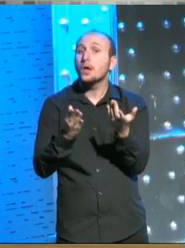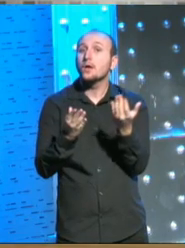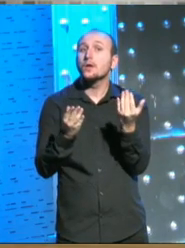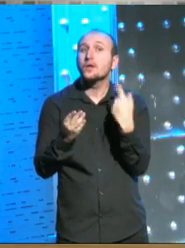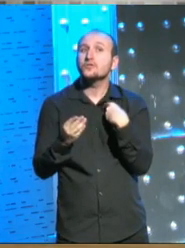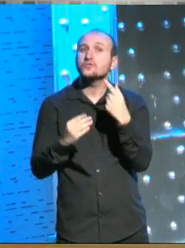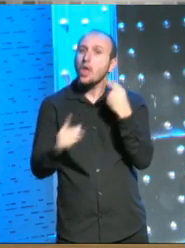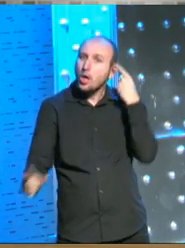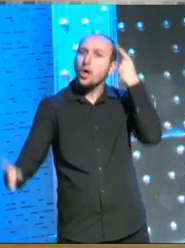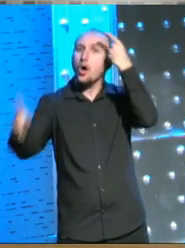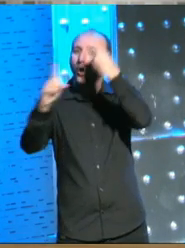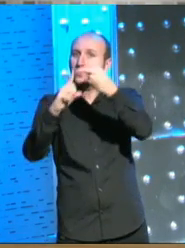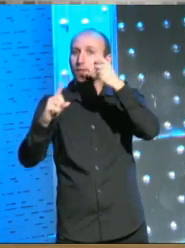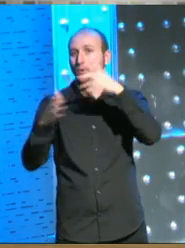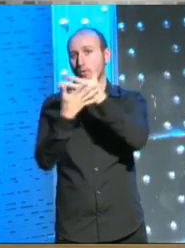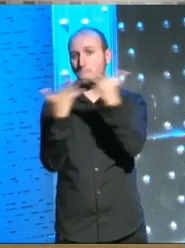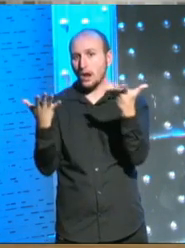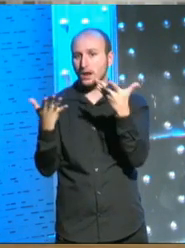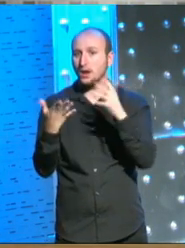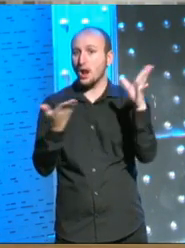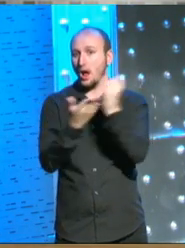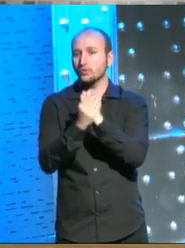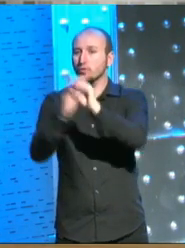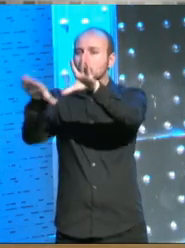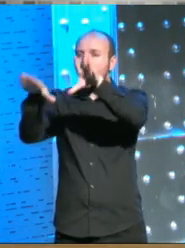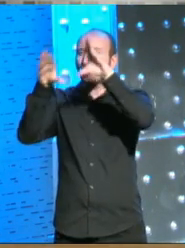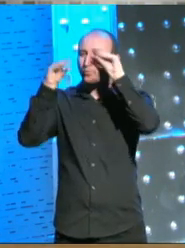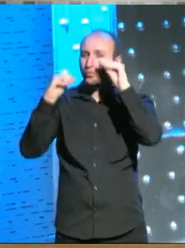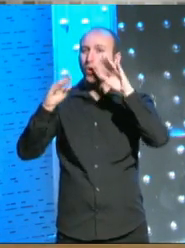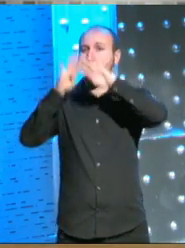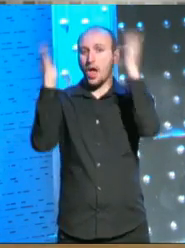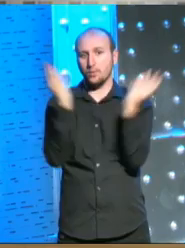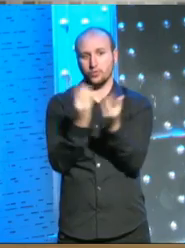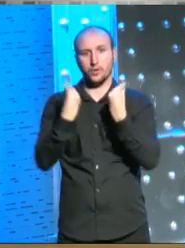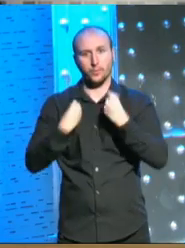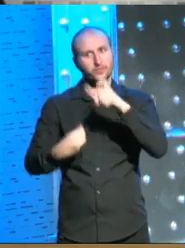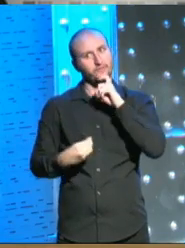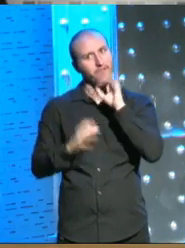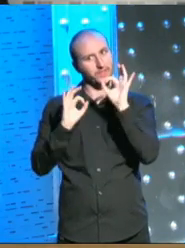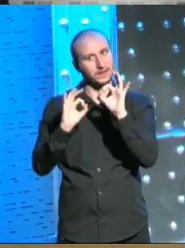sus metas, darnos a conocer y a entender la complejidad del mundo que vivimos. Muchas gracias.